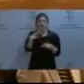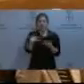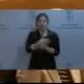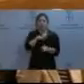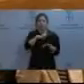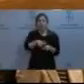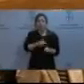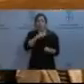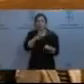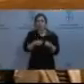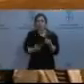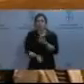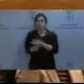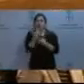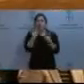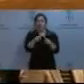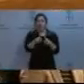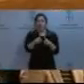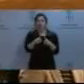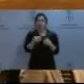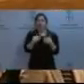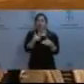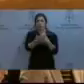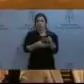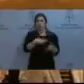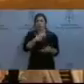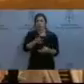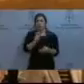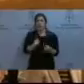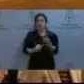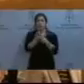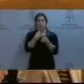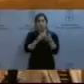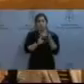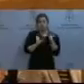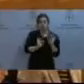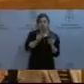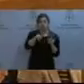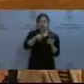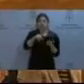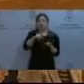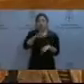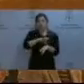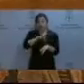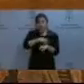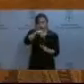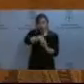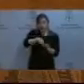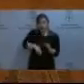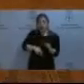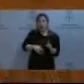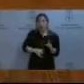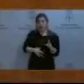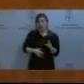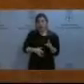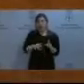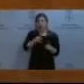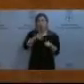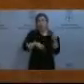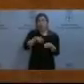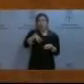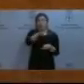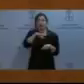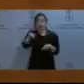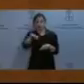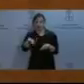una unidad de cirugía ambulatoria medianamente funcional. Las consultas de especialidades de medicina interna, digestivo, por ejemplo, van cambiando de lugar según el día que funcionen